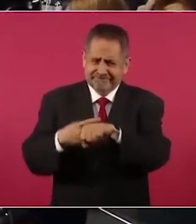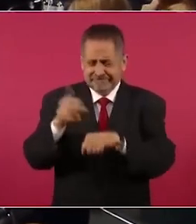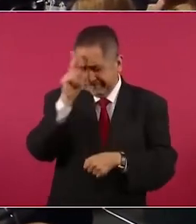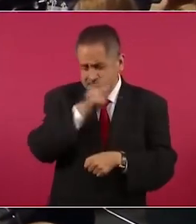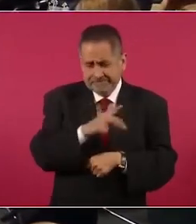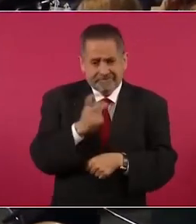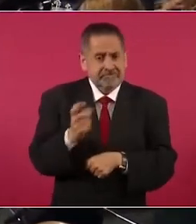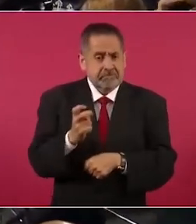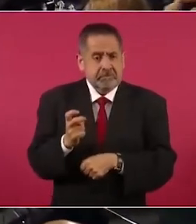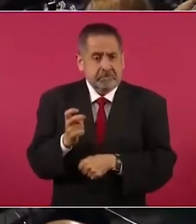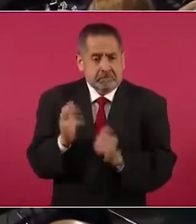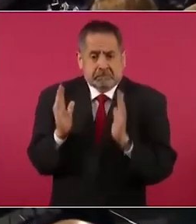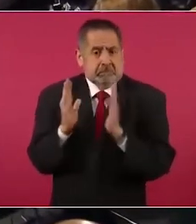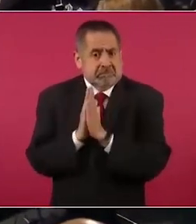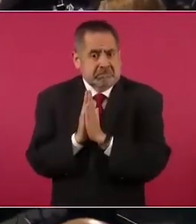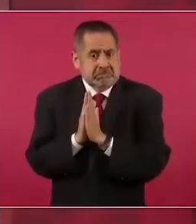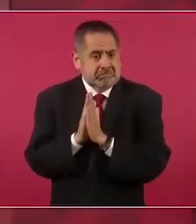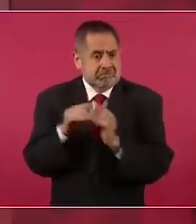muerte